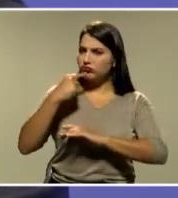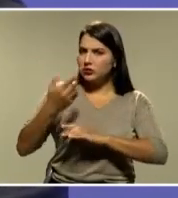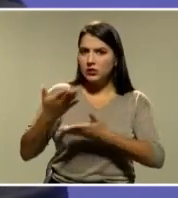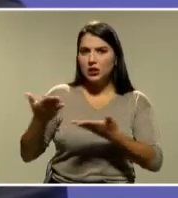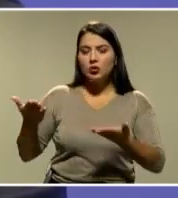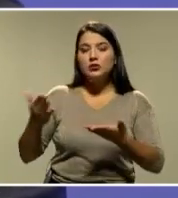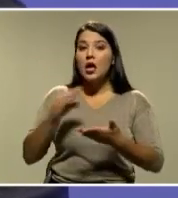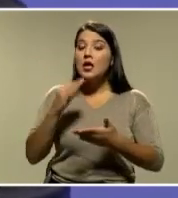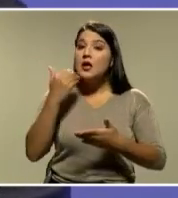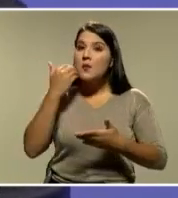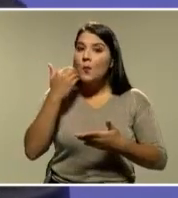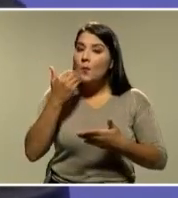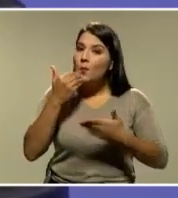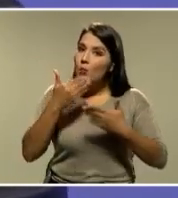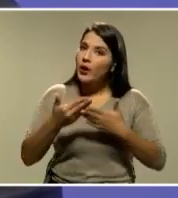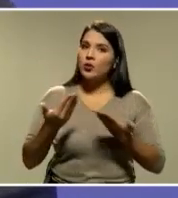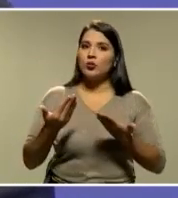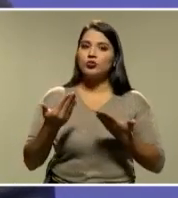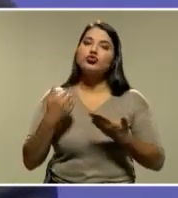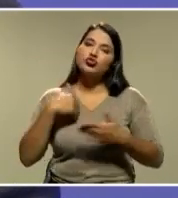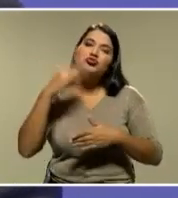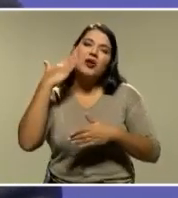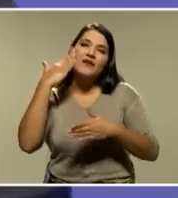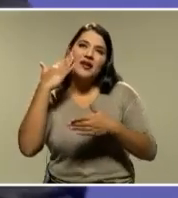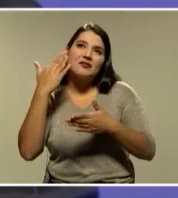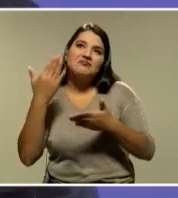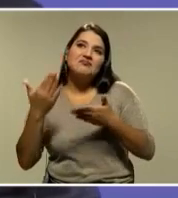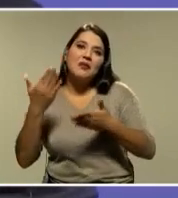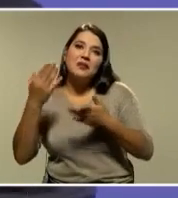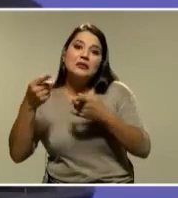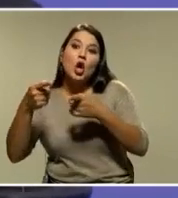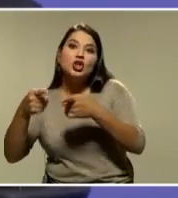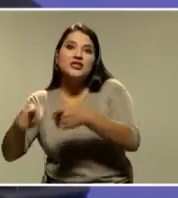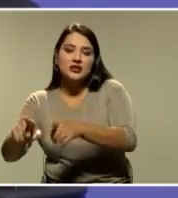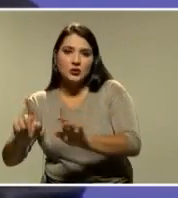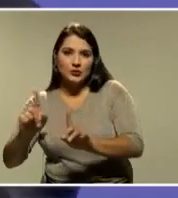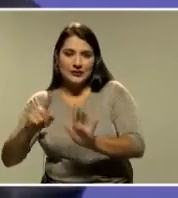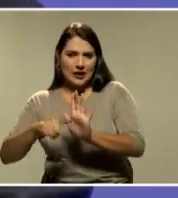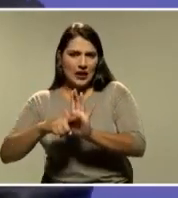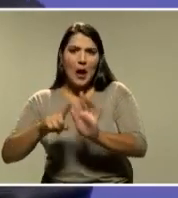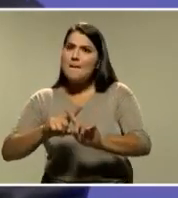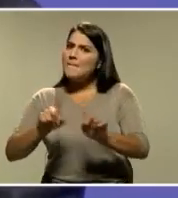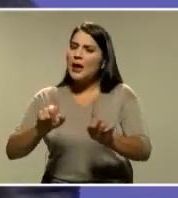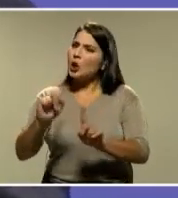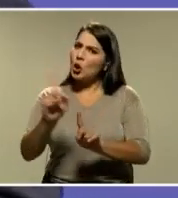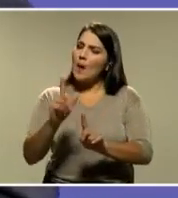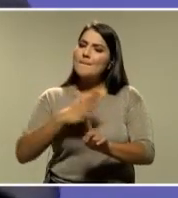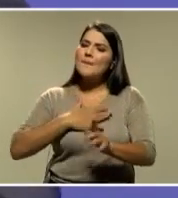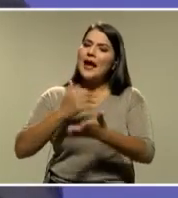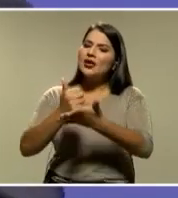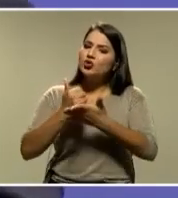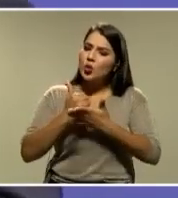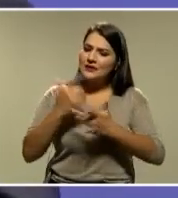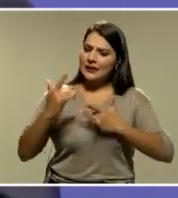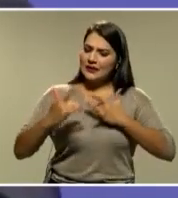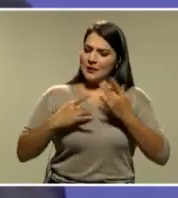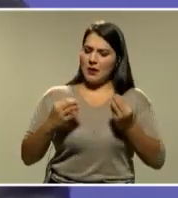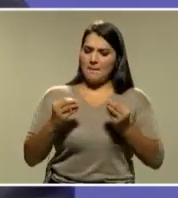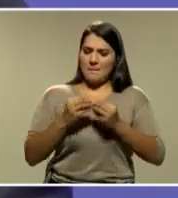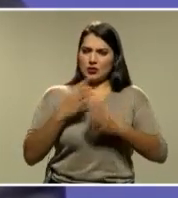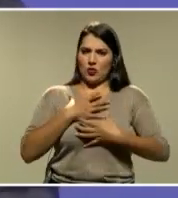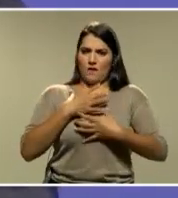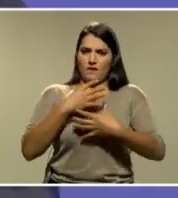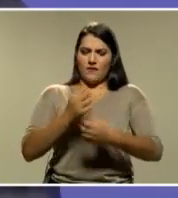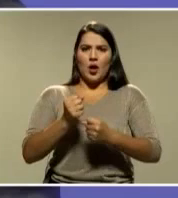bueno, obviamente que habría consecuencias de eso, pero dichosamente más bien eso me fortaleció a mí, poder abrirme